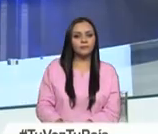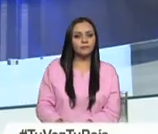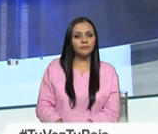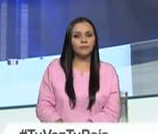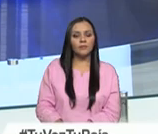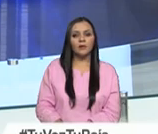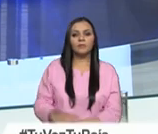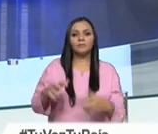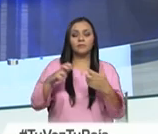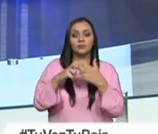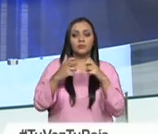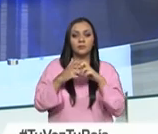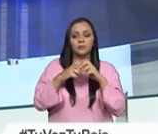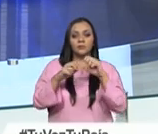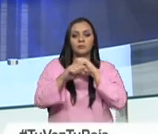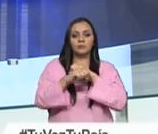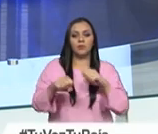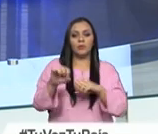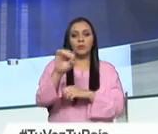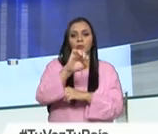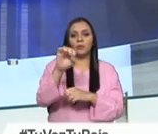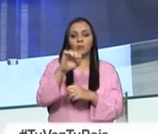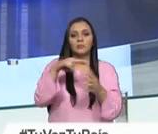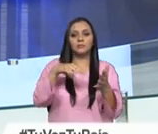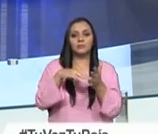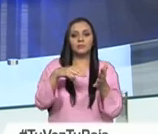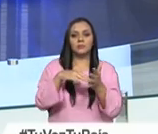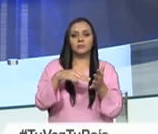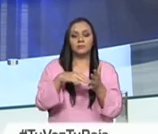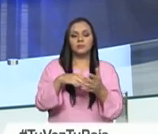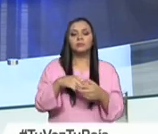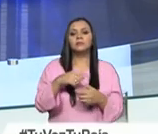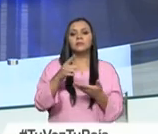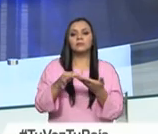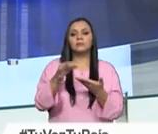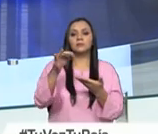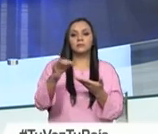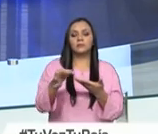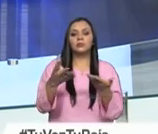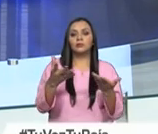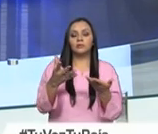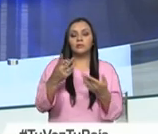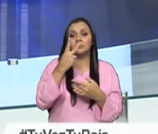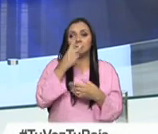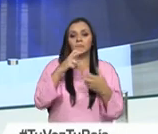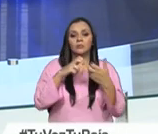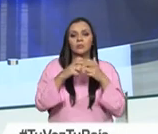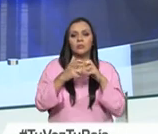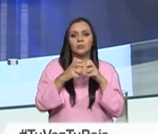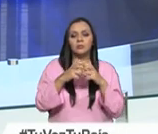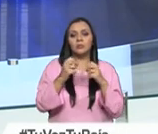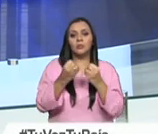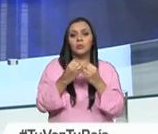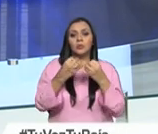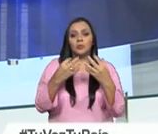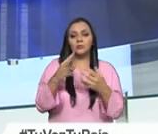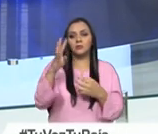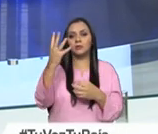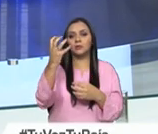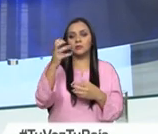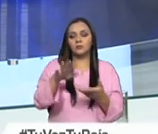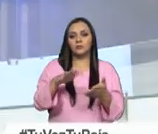Un atentado con coche bomba sacudió la ciudad siria de Jablé, bastión del régimen, dejando un saldo de al menos 14